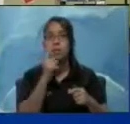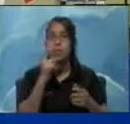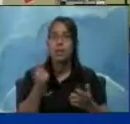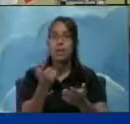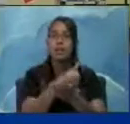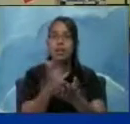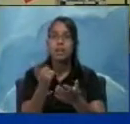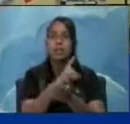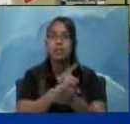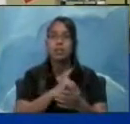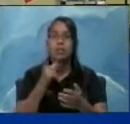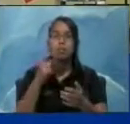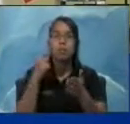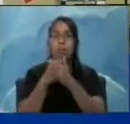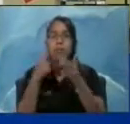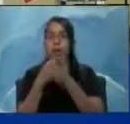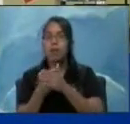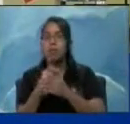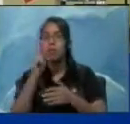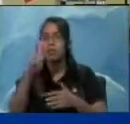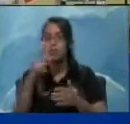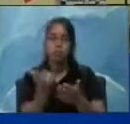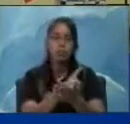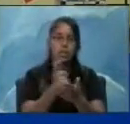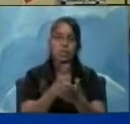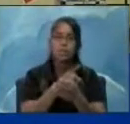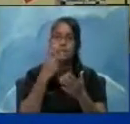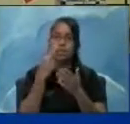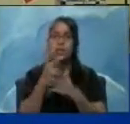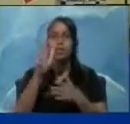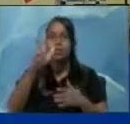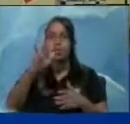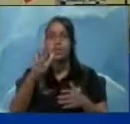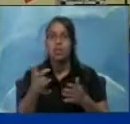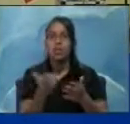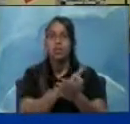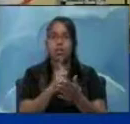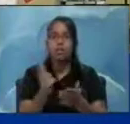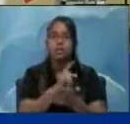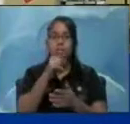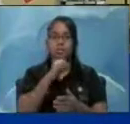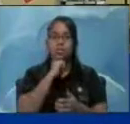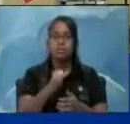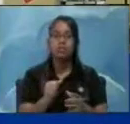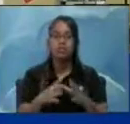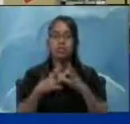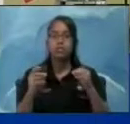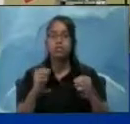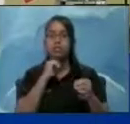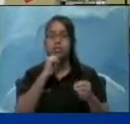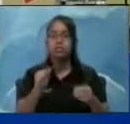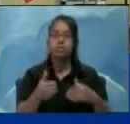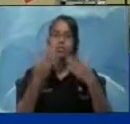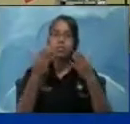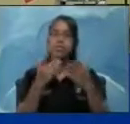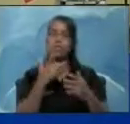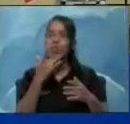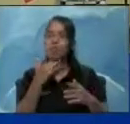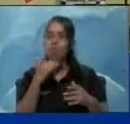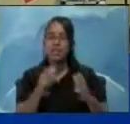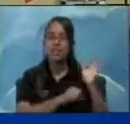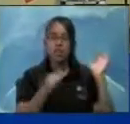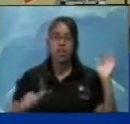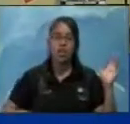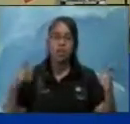pagan tanto por la segunda lección y la tercera lección ahí es la graduación le voy a dar un cartoncito que el